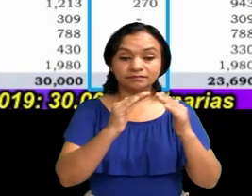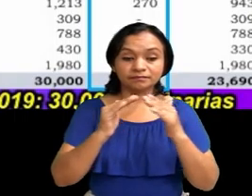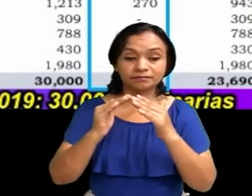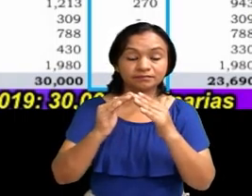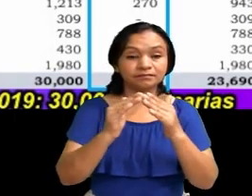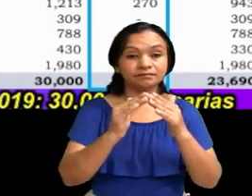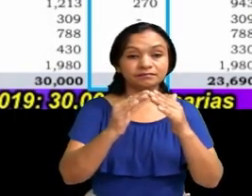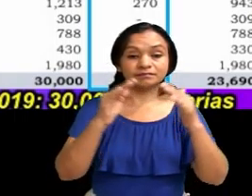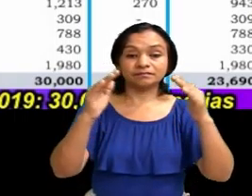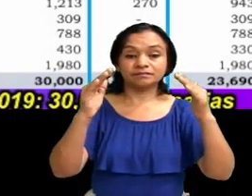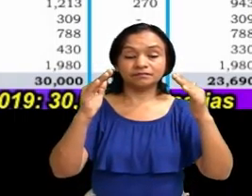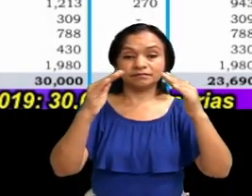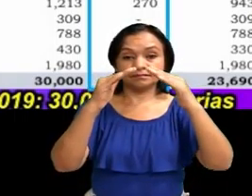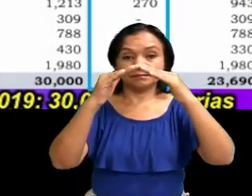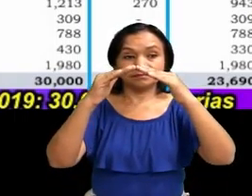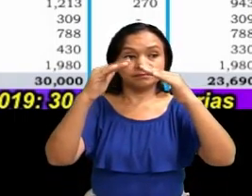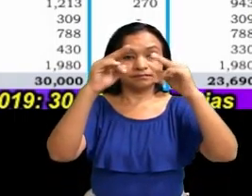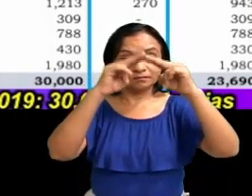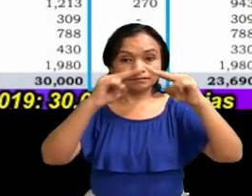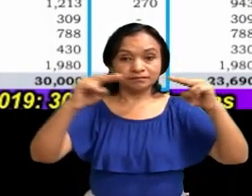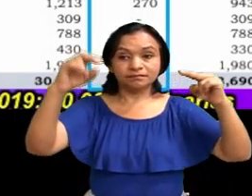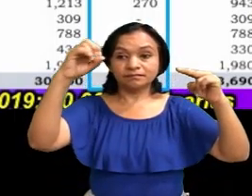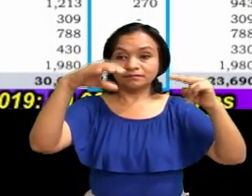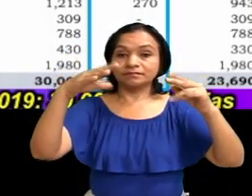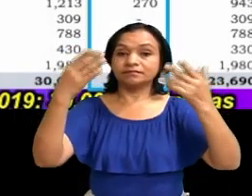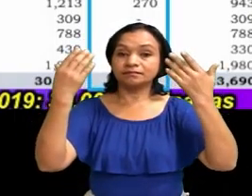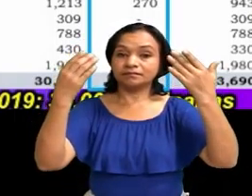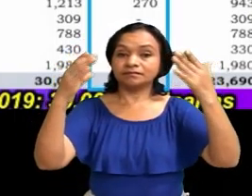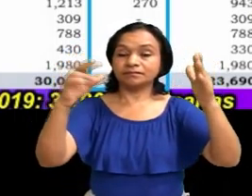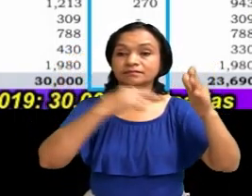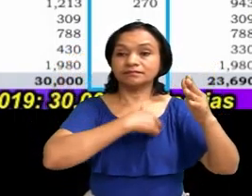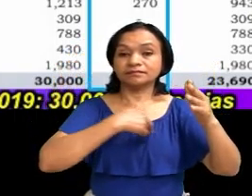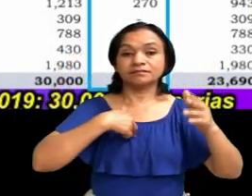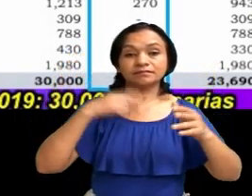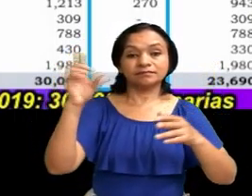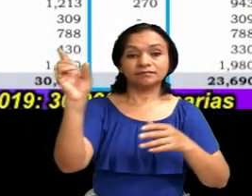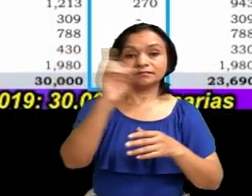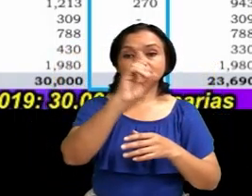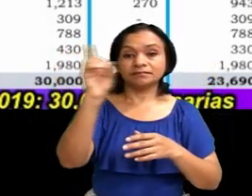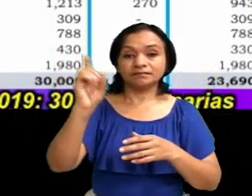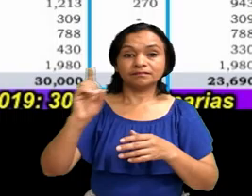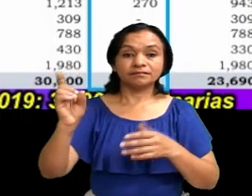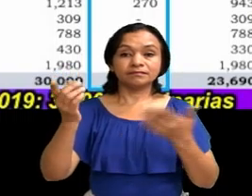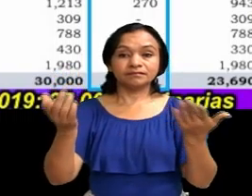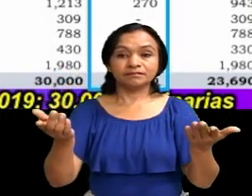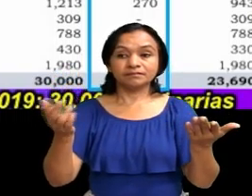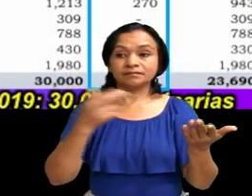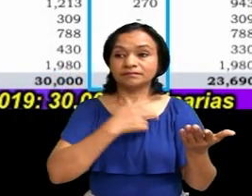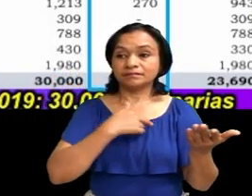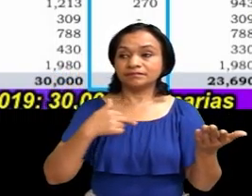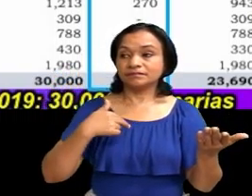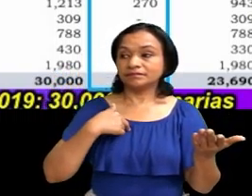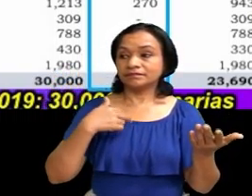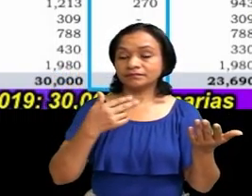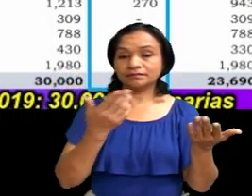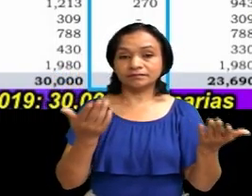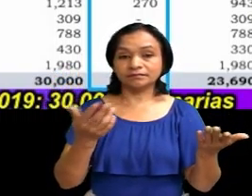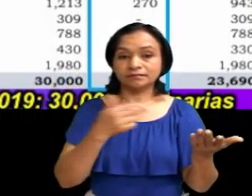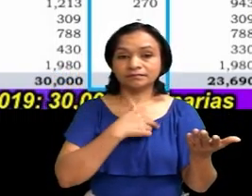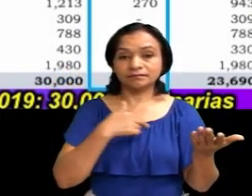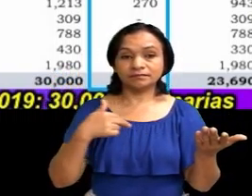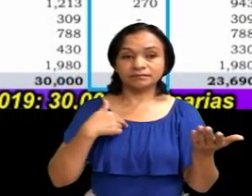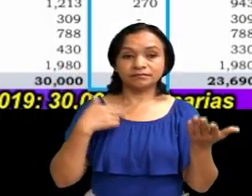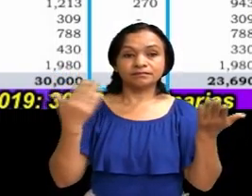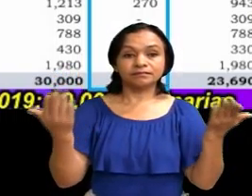van a electrificar, como también las luminarias que hay que instalar y a dónde instalarlas. Los sitios prioritarios. Entonces, eso hace